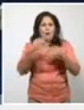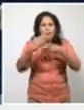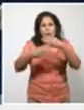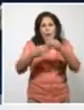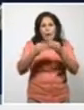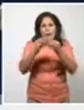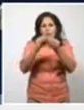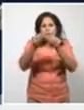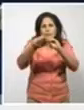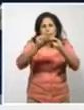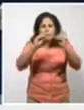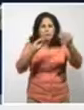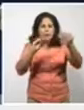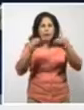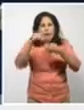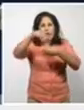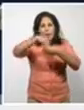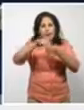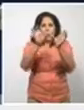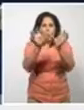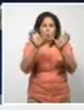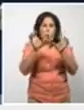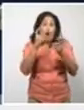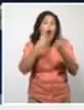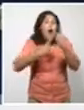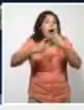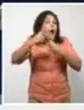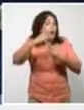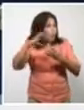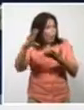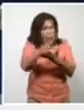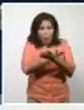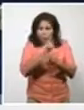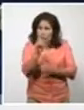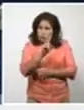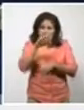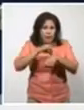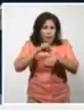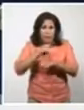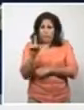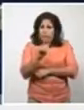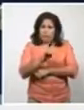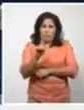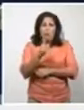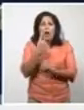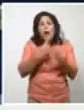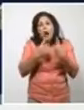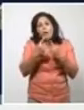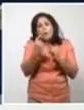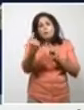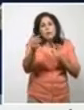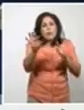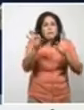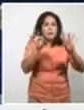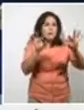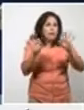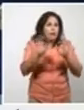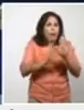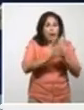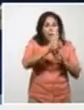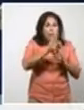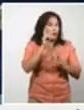pulmonar, reitero, en algunos casos, no quiere decir que en todos, porque estoy seguro que hay algunos pacientes ya recuperados que están